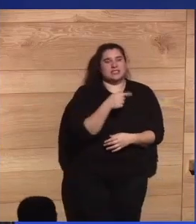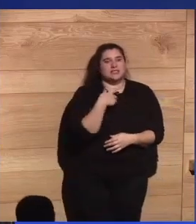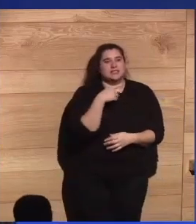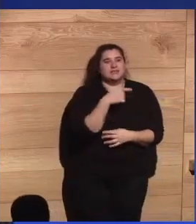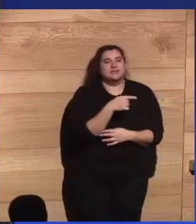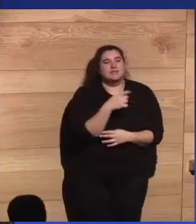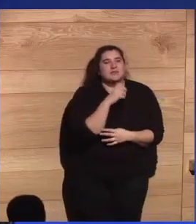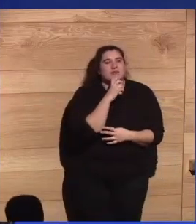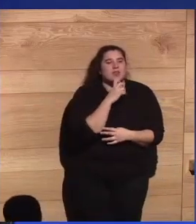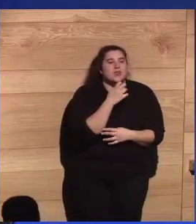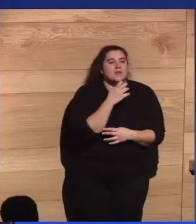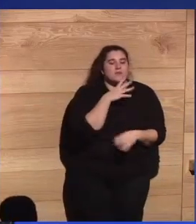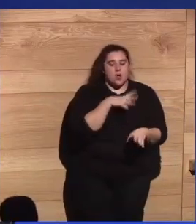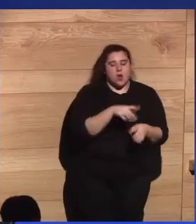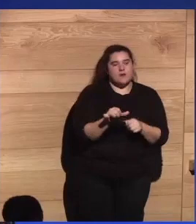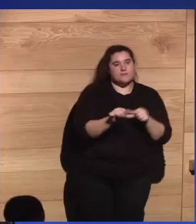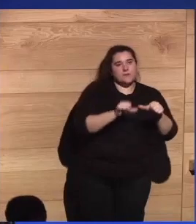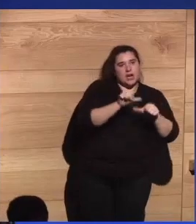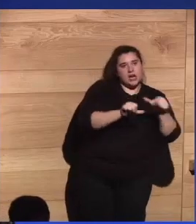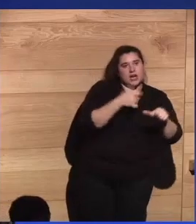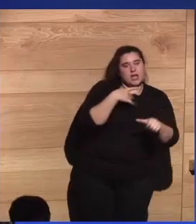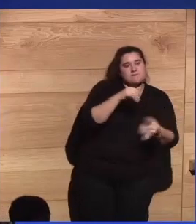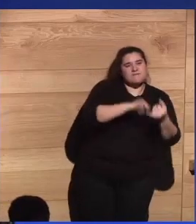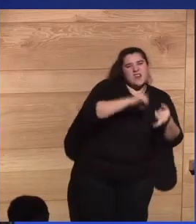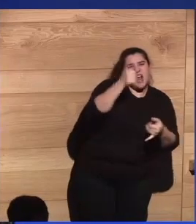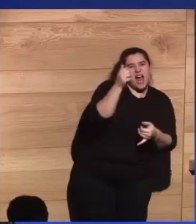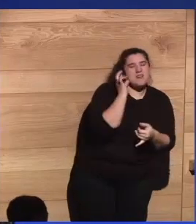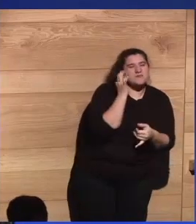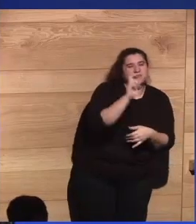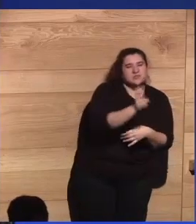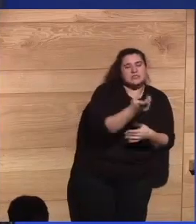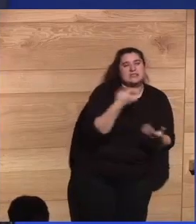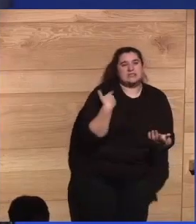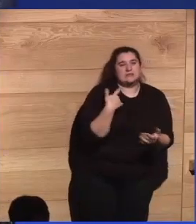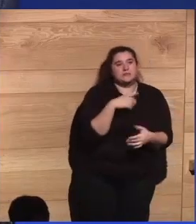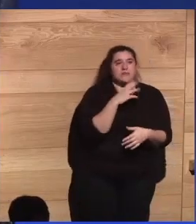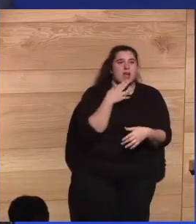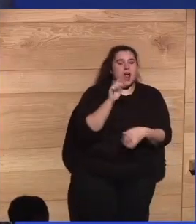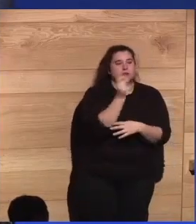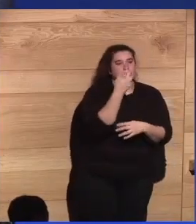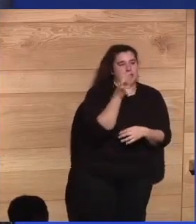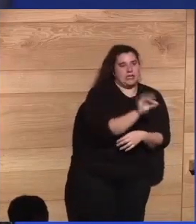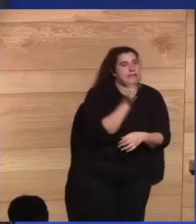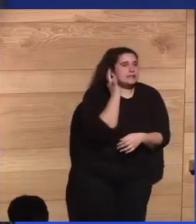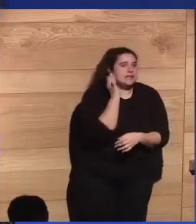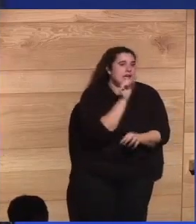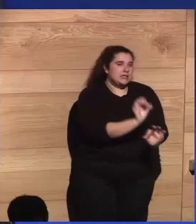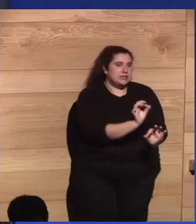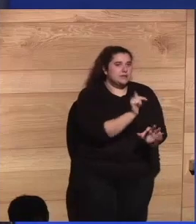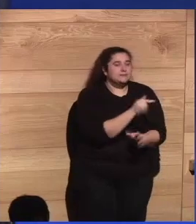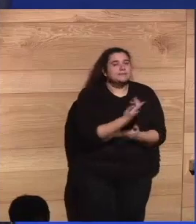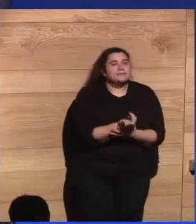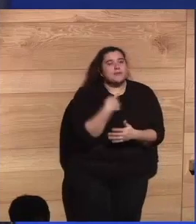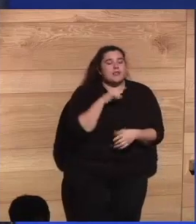molinera, meten preso a su marido para poder quedarse con ella, y de alguna manera está narrando el